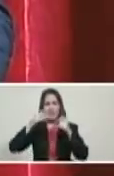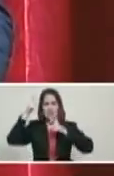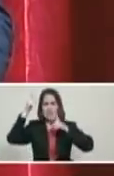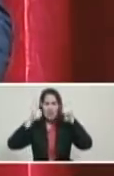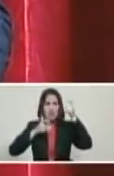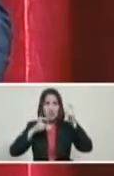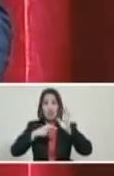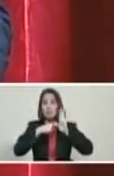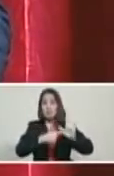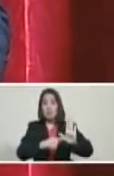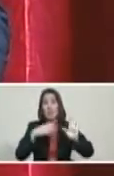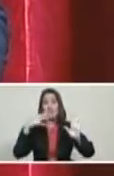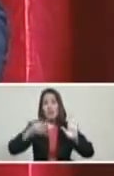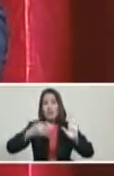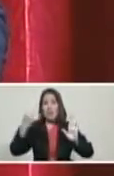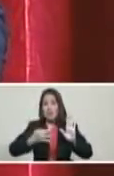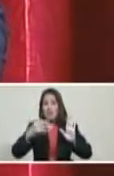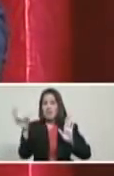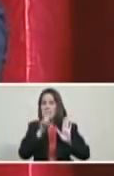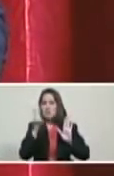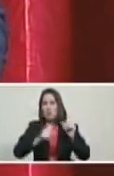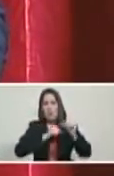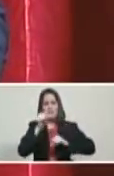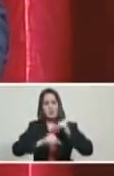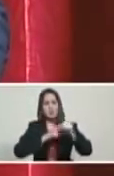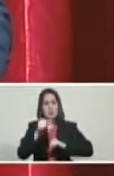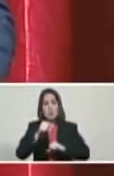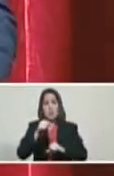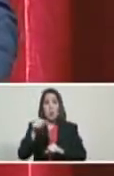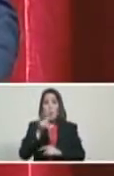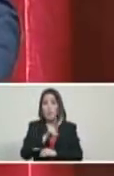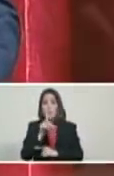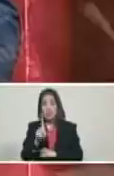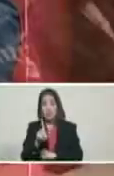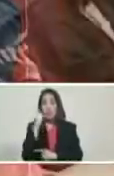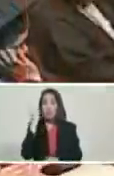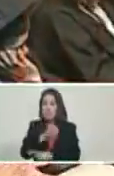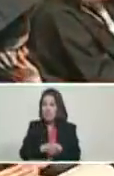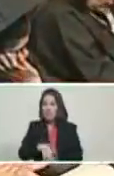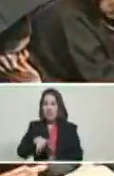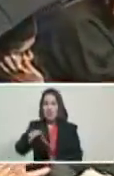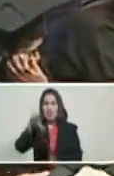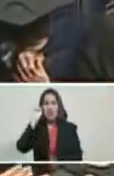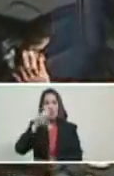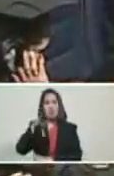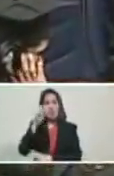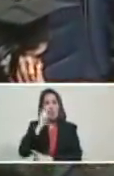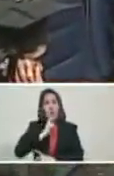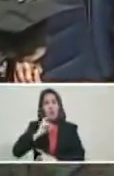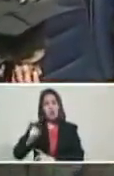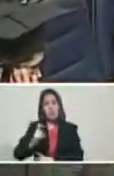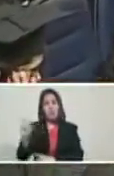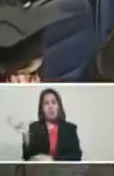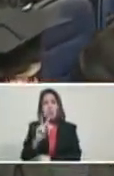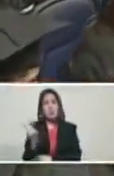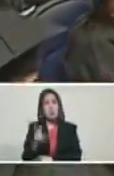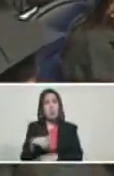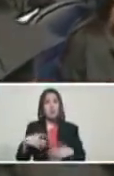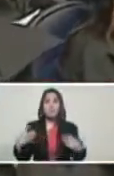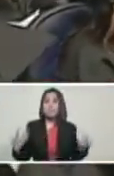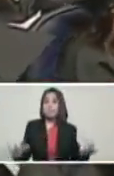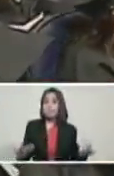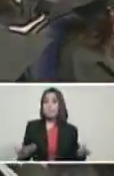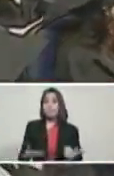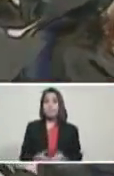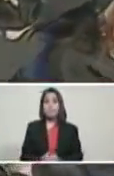gran realidad de la Venezuela del siglo XXI, y lo deben entender los enemigos de Venezuela, lo